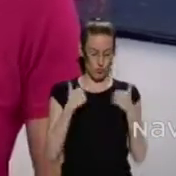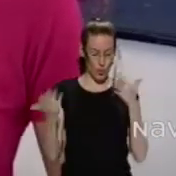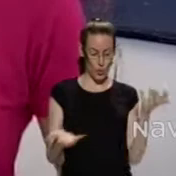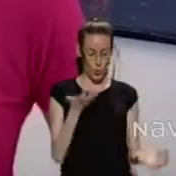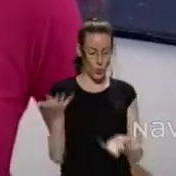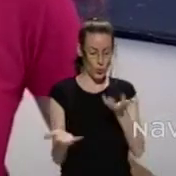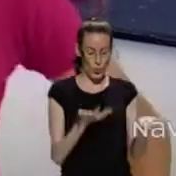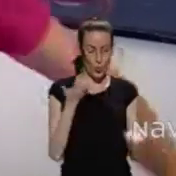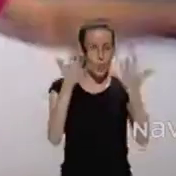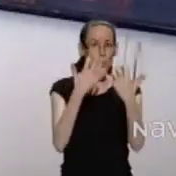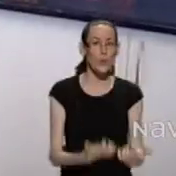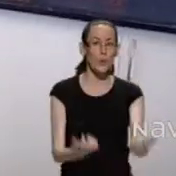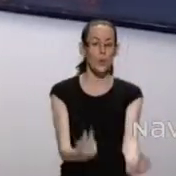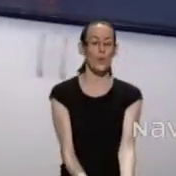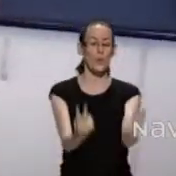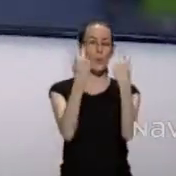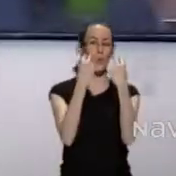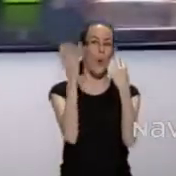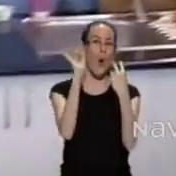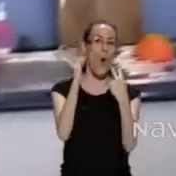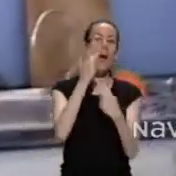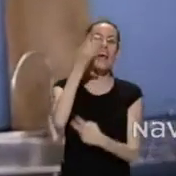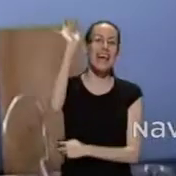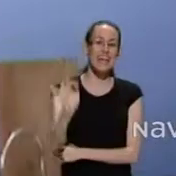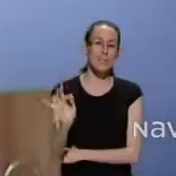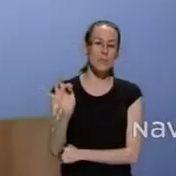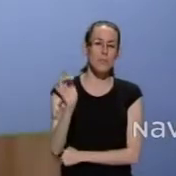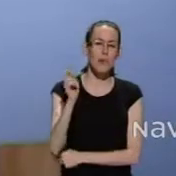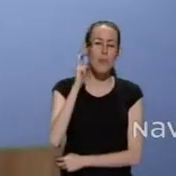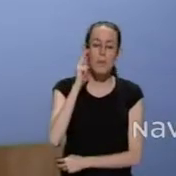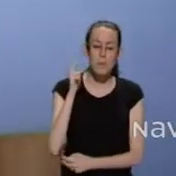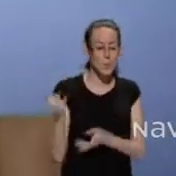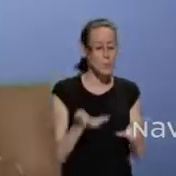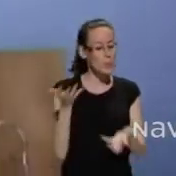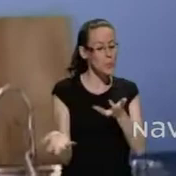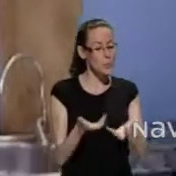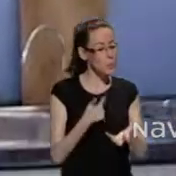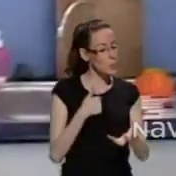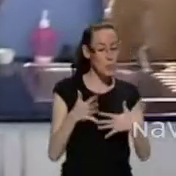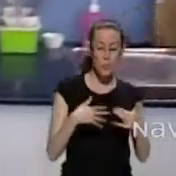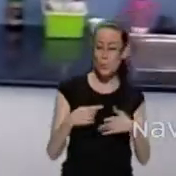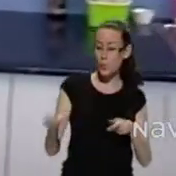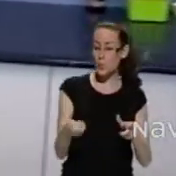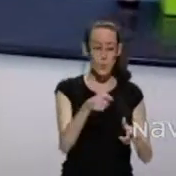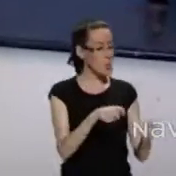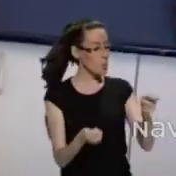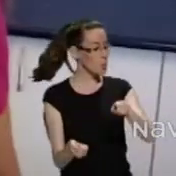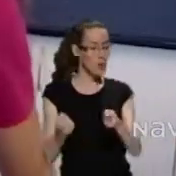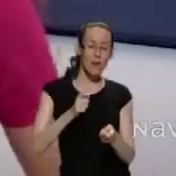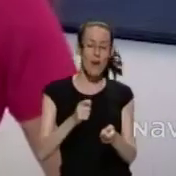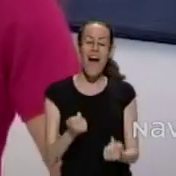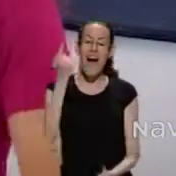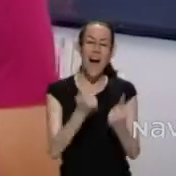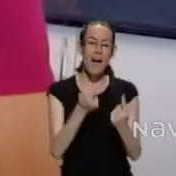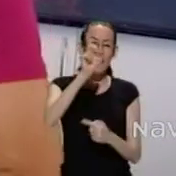siguen un poco. Tienen la opción también de mirar por el espejo y ver lo que estoy realizando en cada momento. Y otras veces